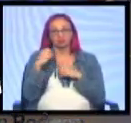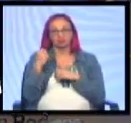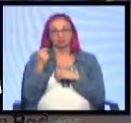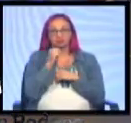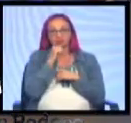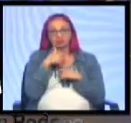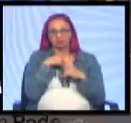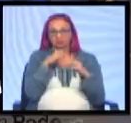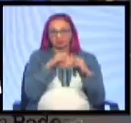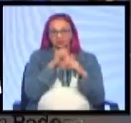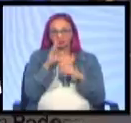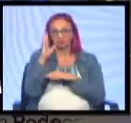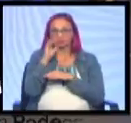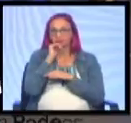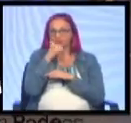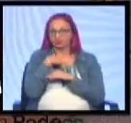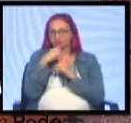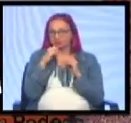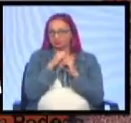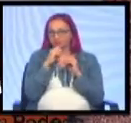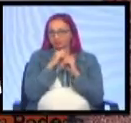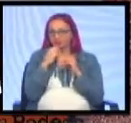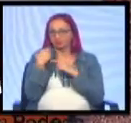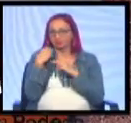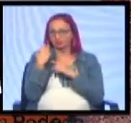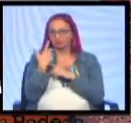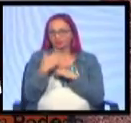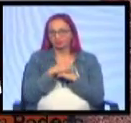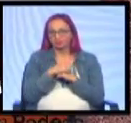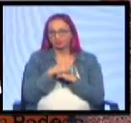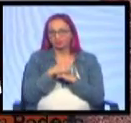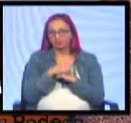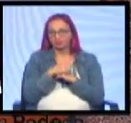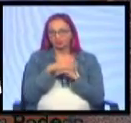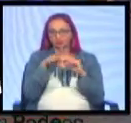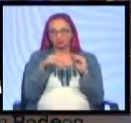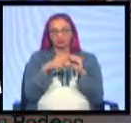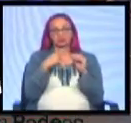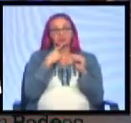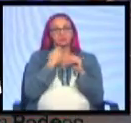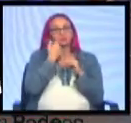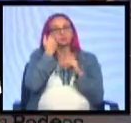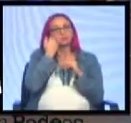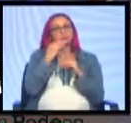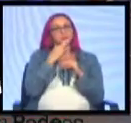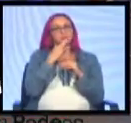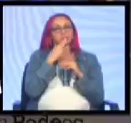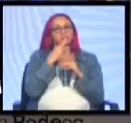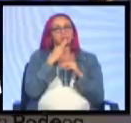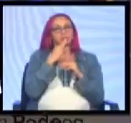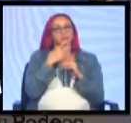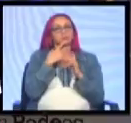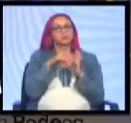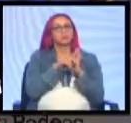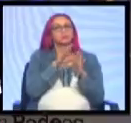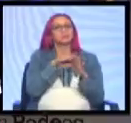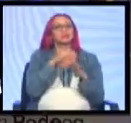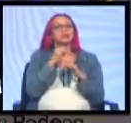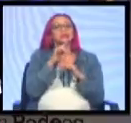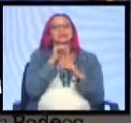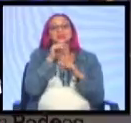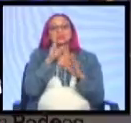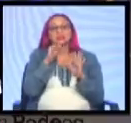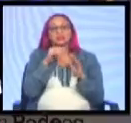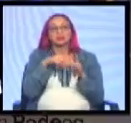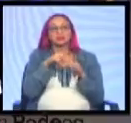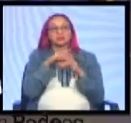no tienen ningún compromiso, no tienen ninguna responsabilidad social. Y doña Jorleni dice, muy fácil hablar, dice, y hablar de leyes, y si no